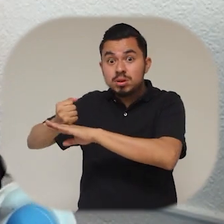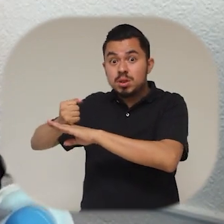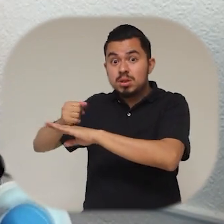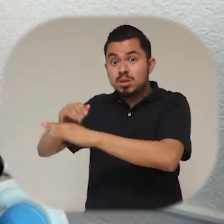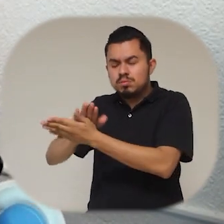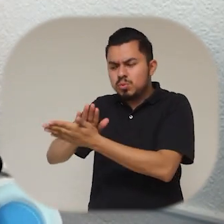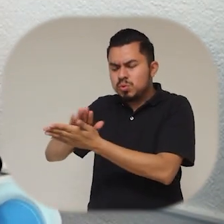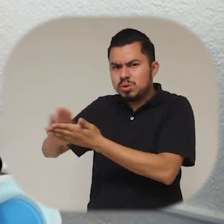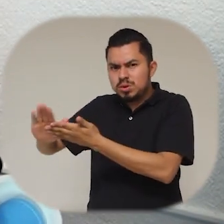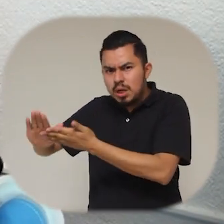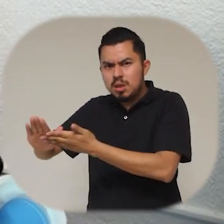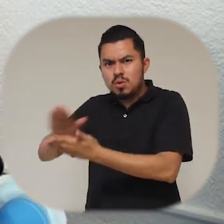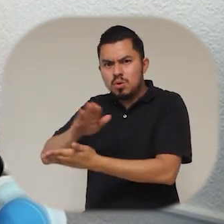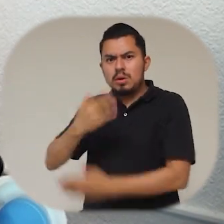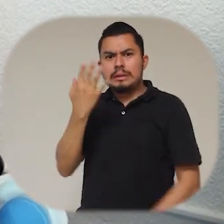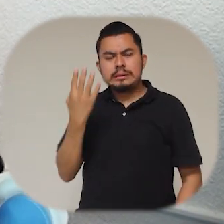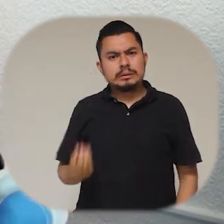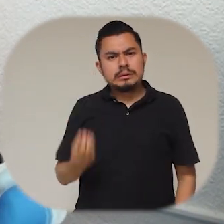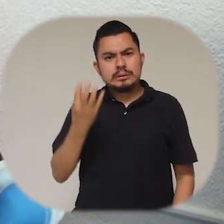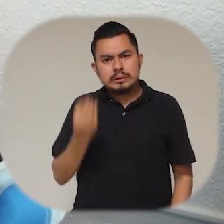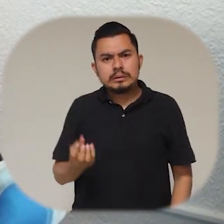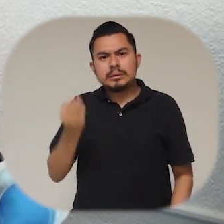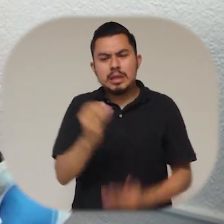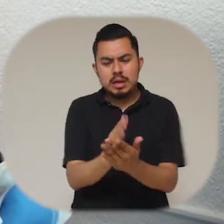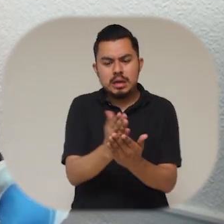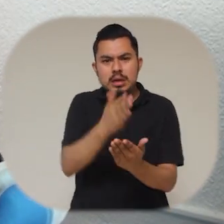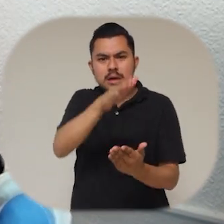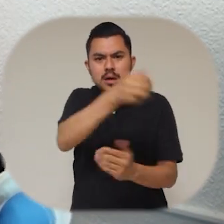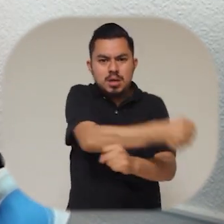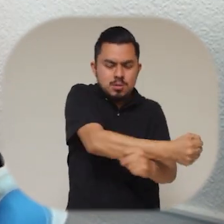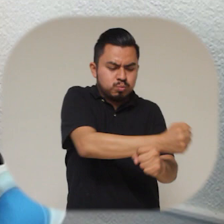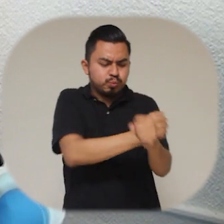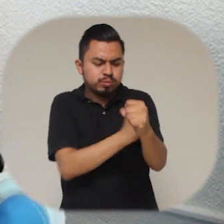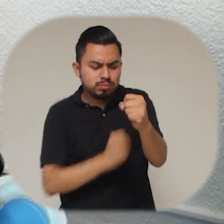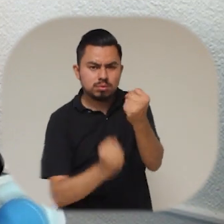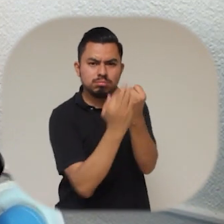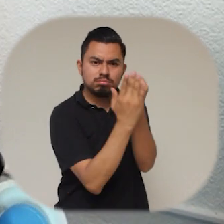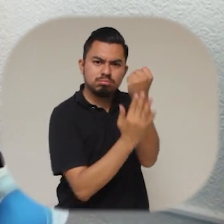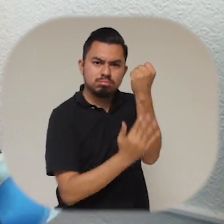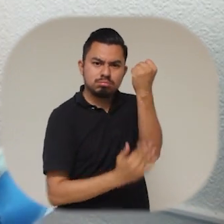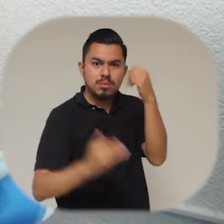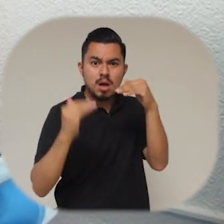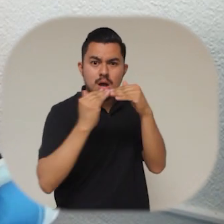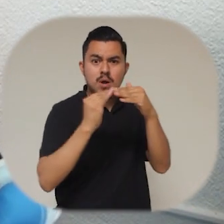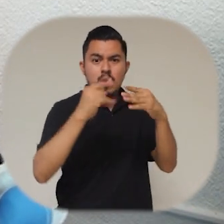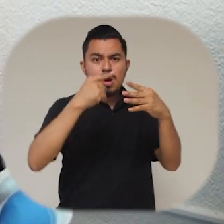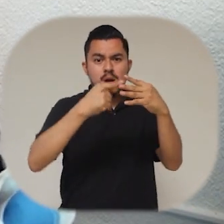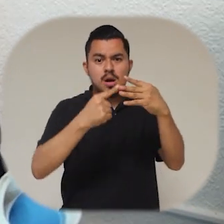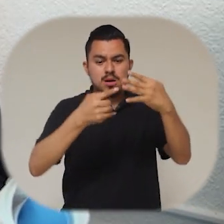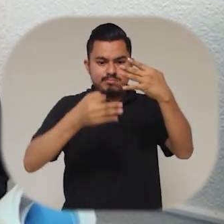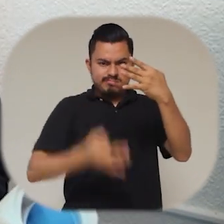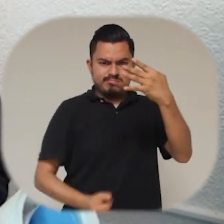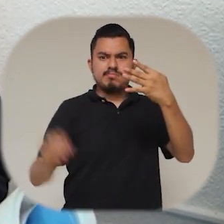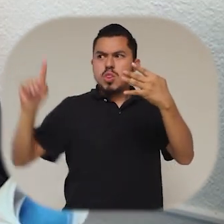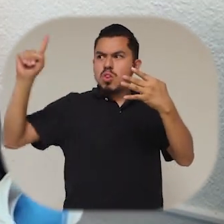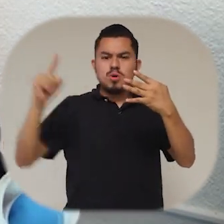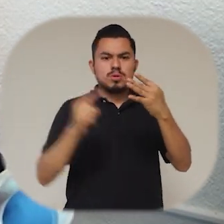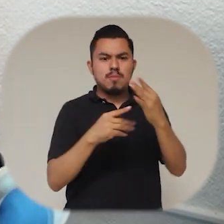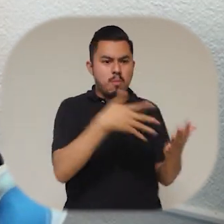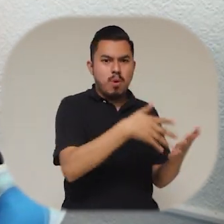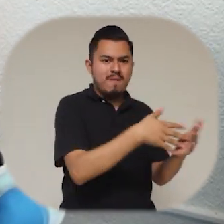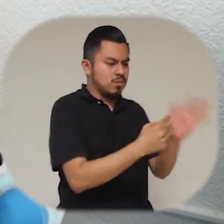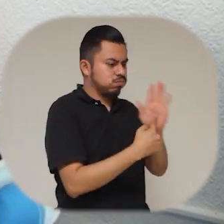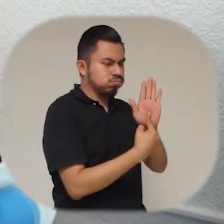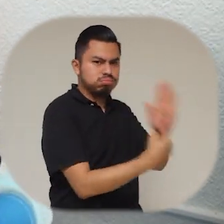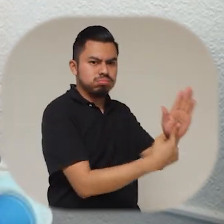también enseñaban la ley de Dios al pueblo. También ellos buscaban la voluntad de Dios, preguntaban cuál era.